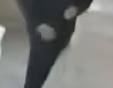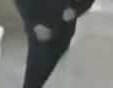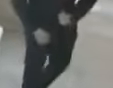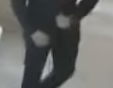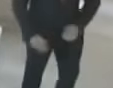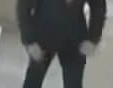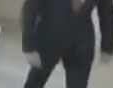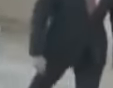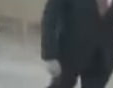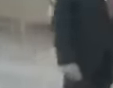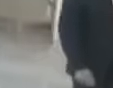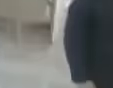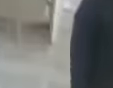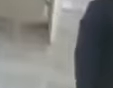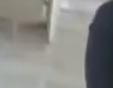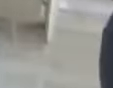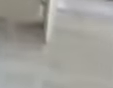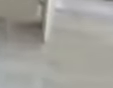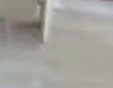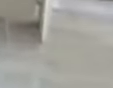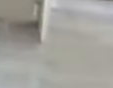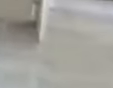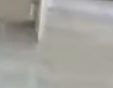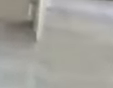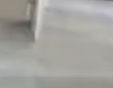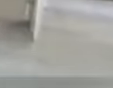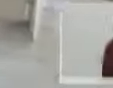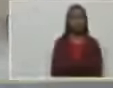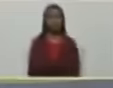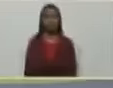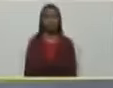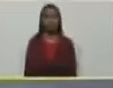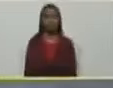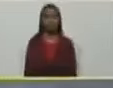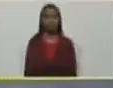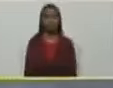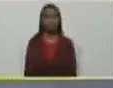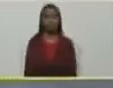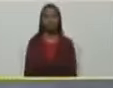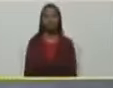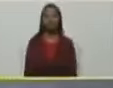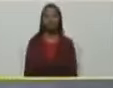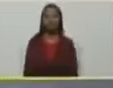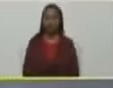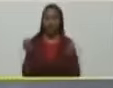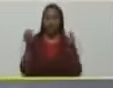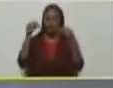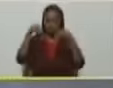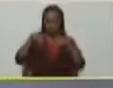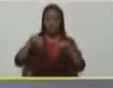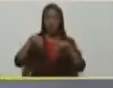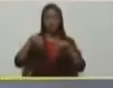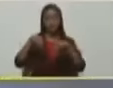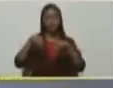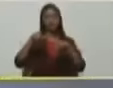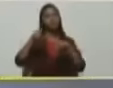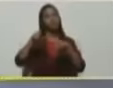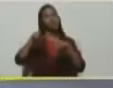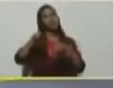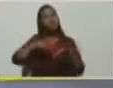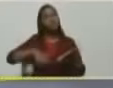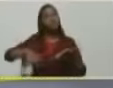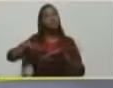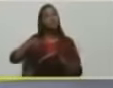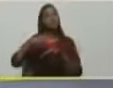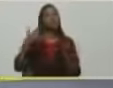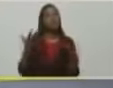venezolano. Acuerdo de autorización para la admisión fiscal de la producción del campo Cocuima de la plataforma del